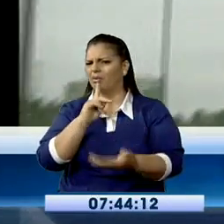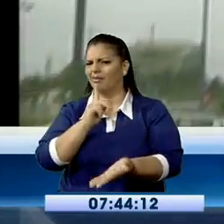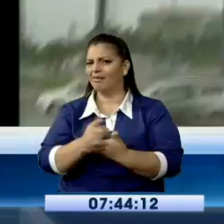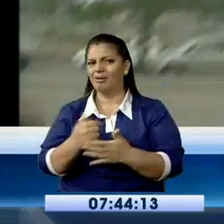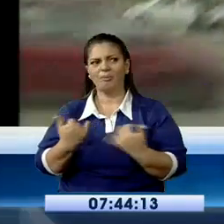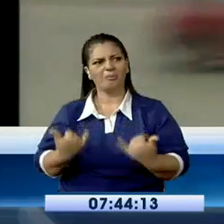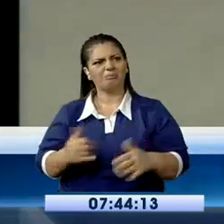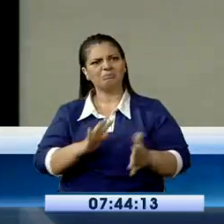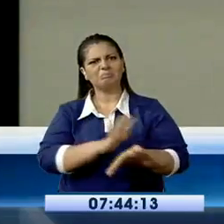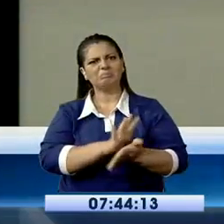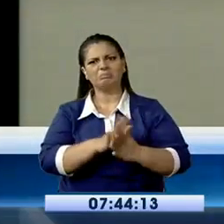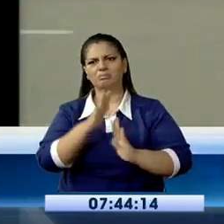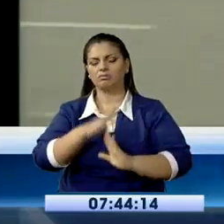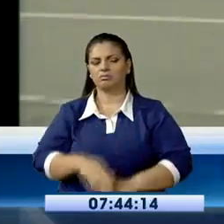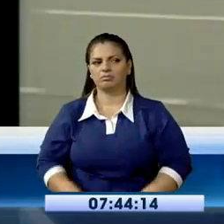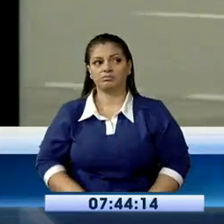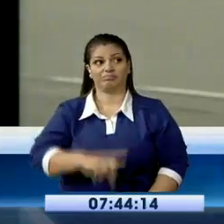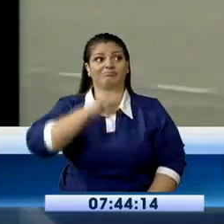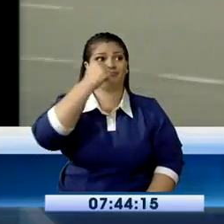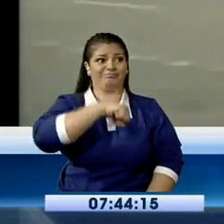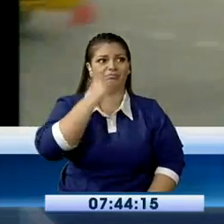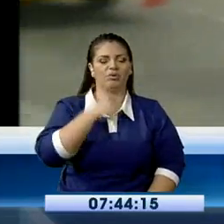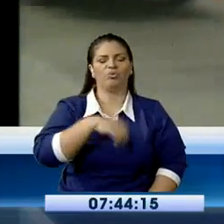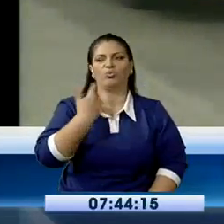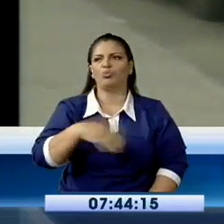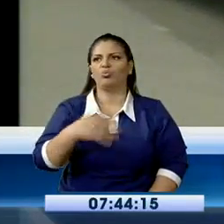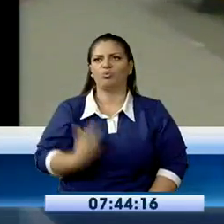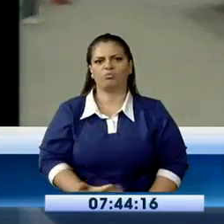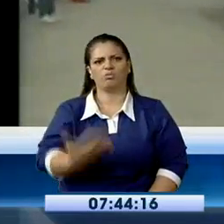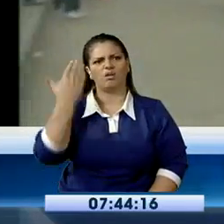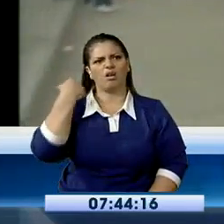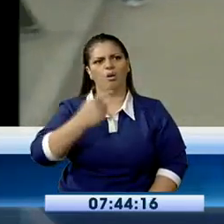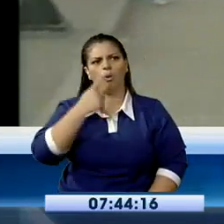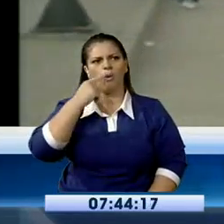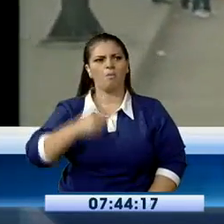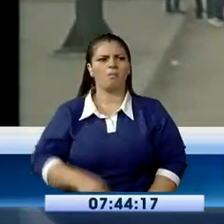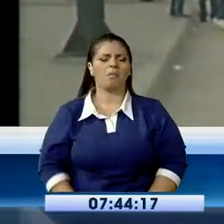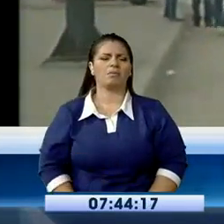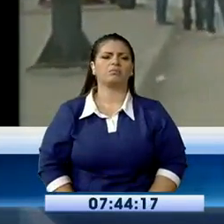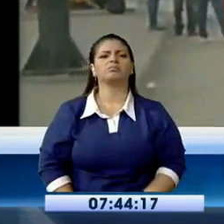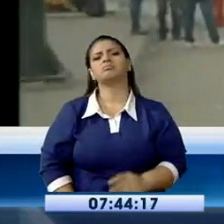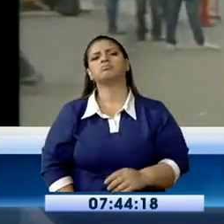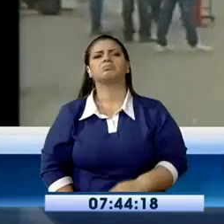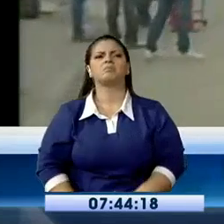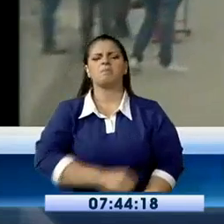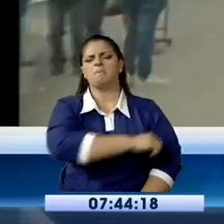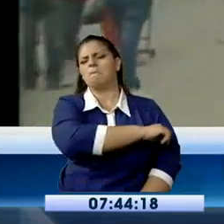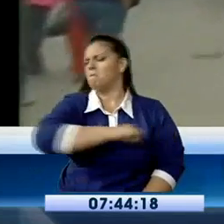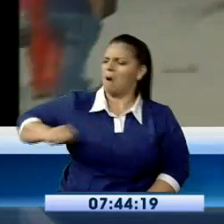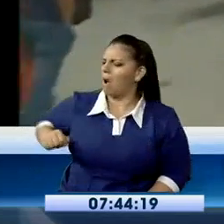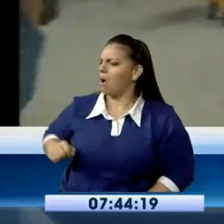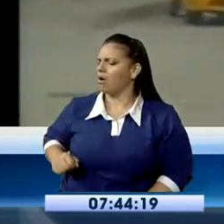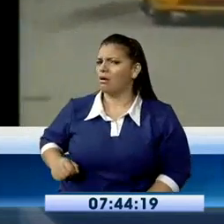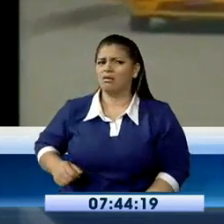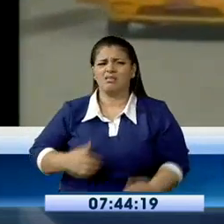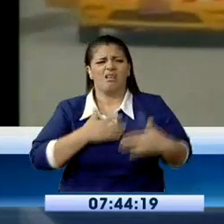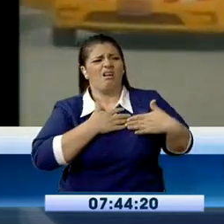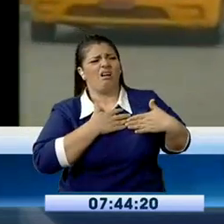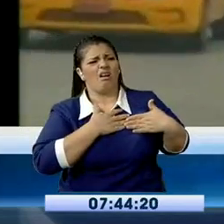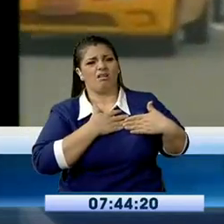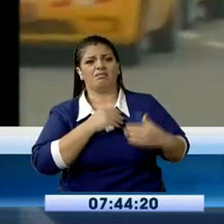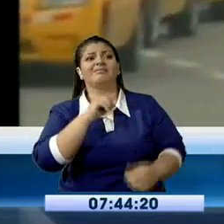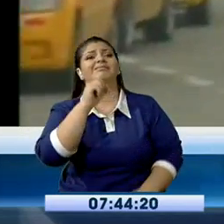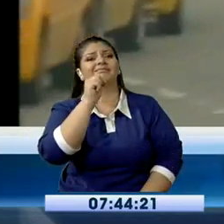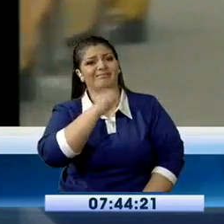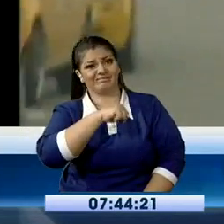buses? Empujones. ¿De parte? De los hombres. ¿Y ahora? Tranquilo. Pues muchas gracias.